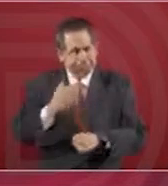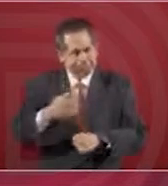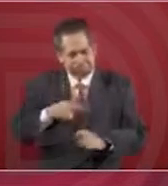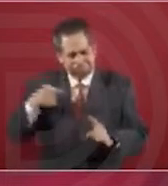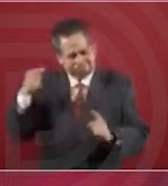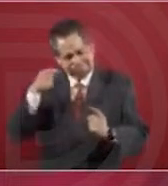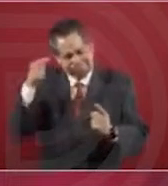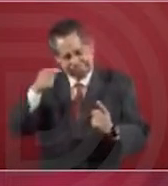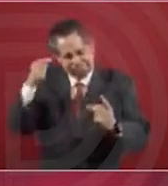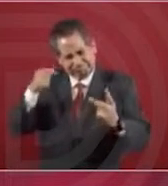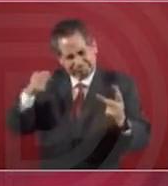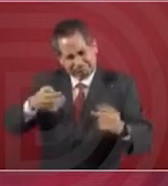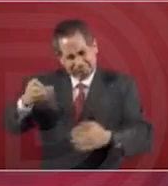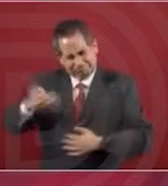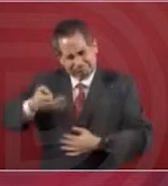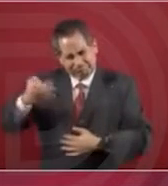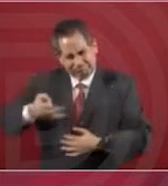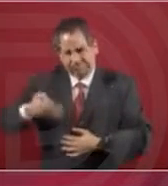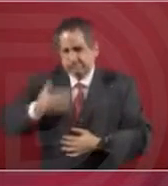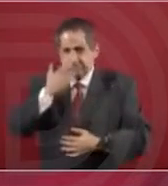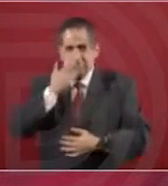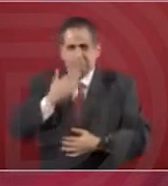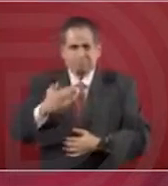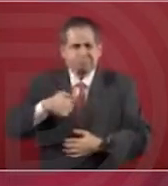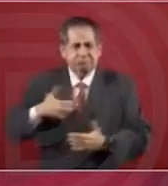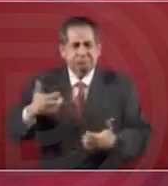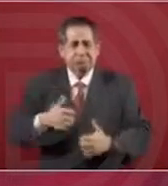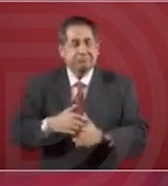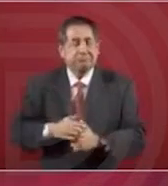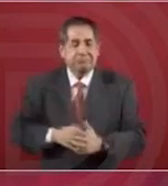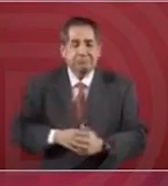Bien, sí. Veía yo ahí